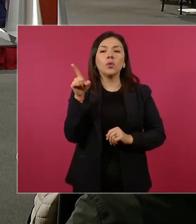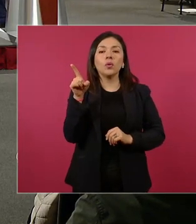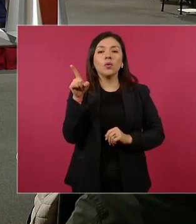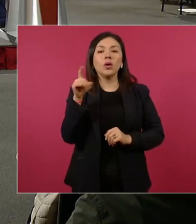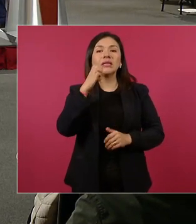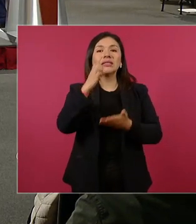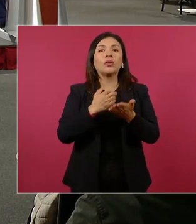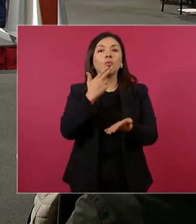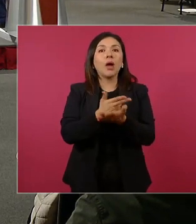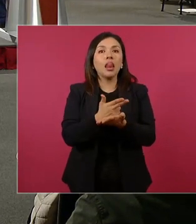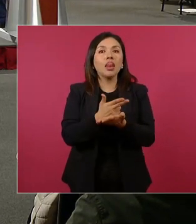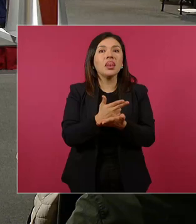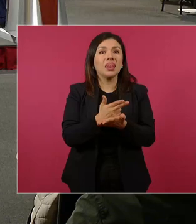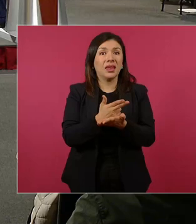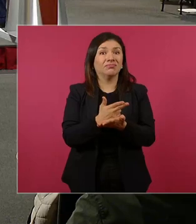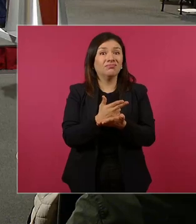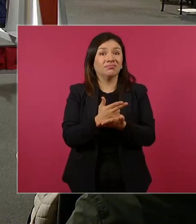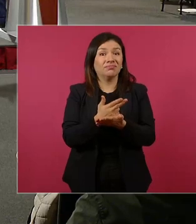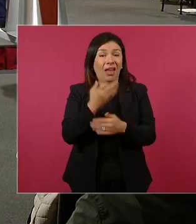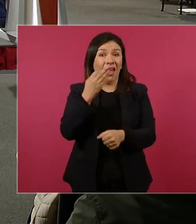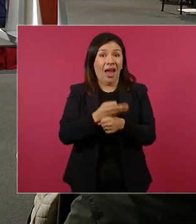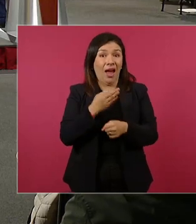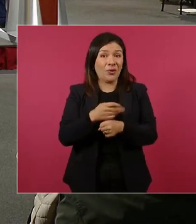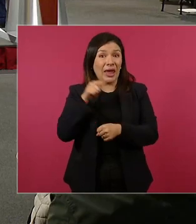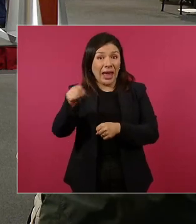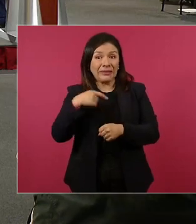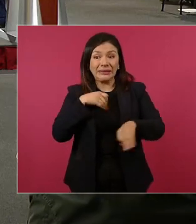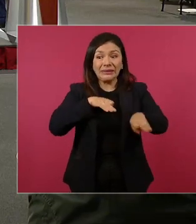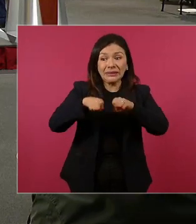de Chetumal, que es donde estamos